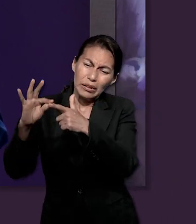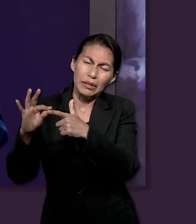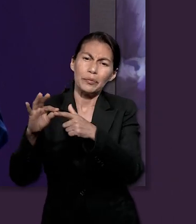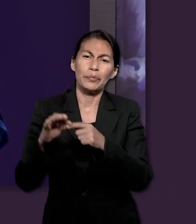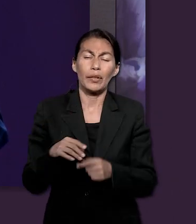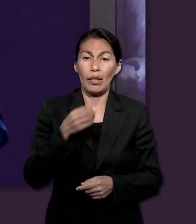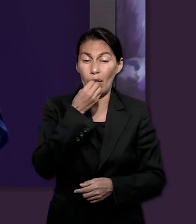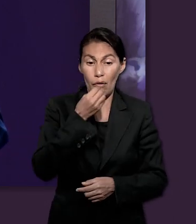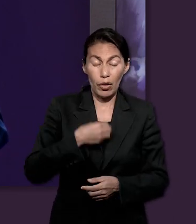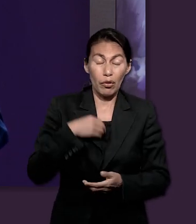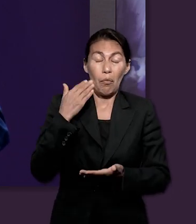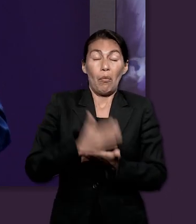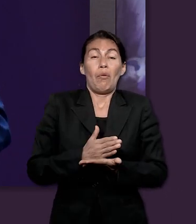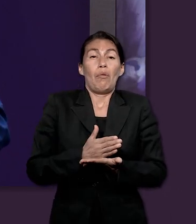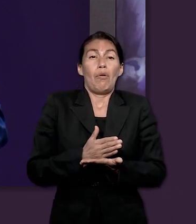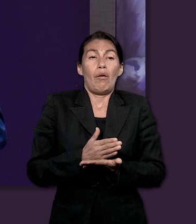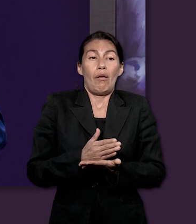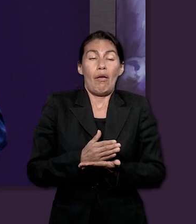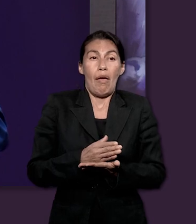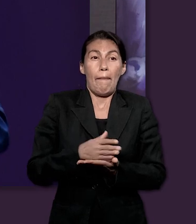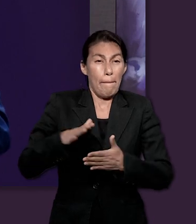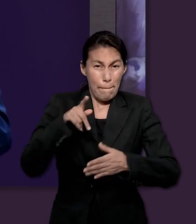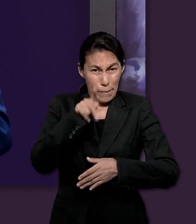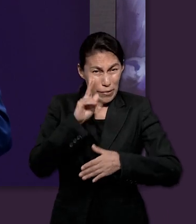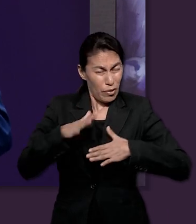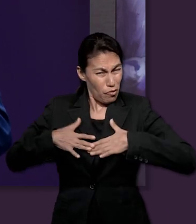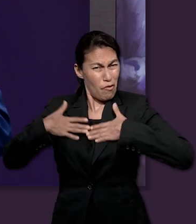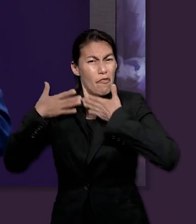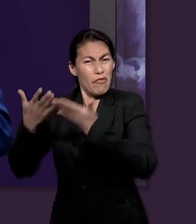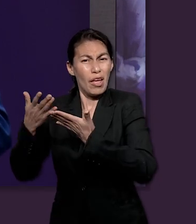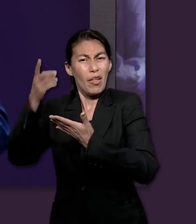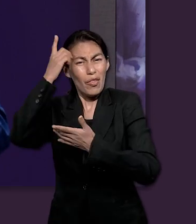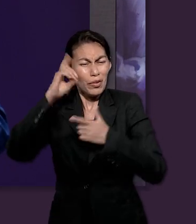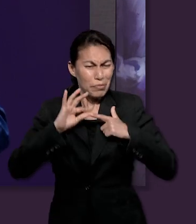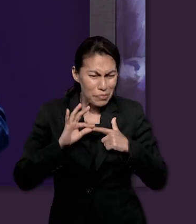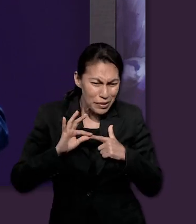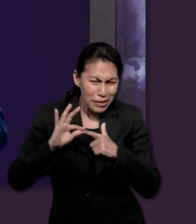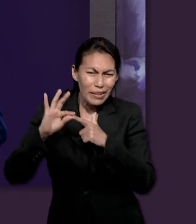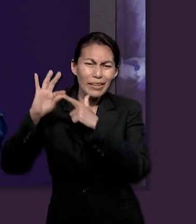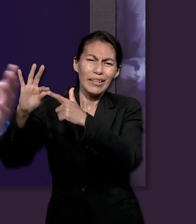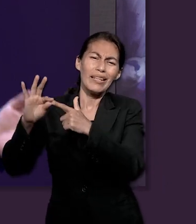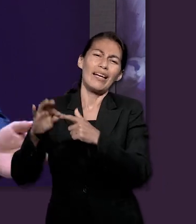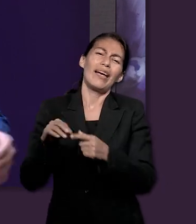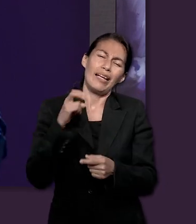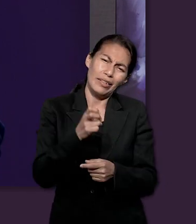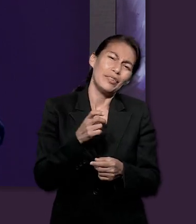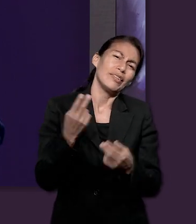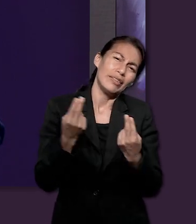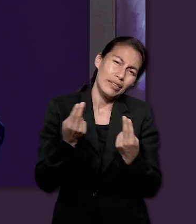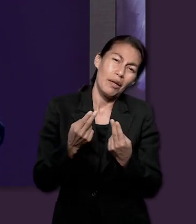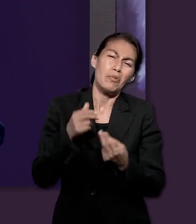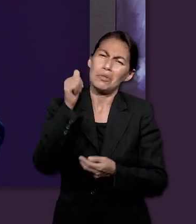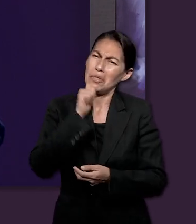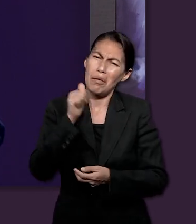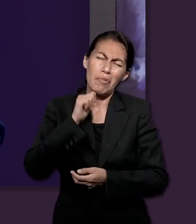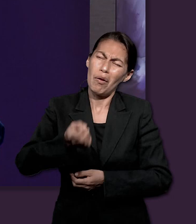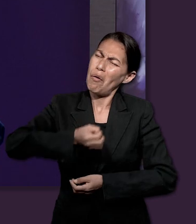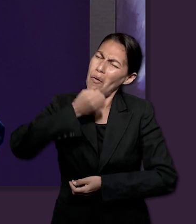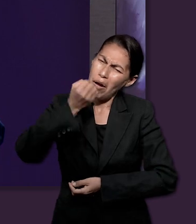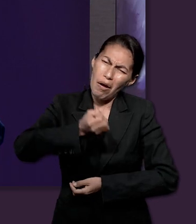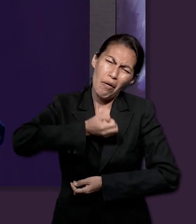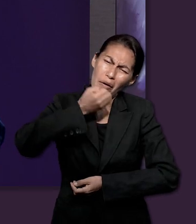guiar. Entonces, en ese momento, en eso consiste la vida cristiana, ¿no? En mantenerse firmes,